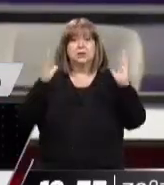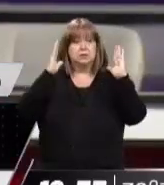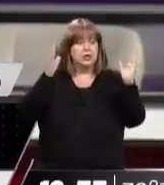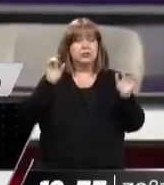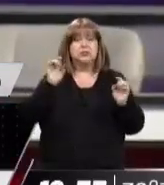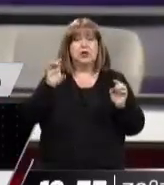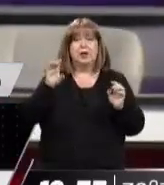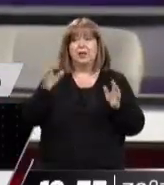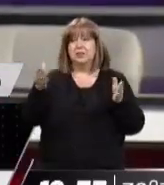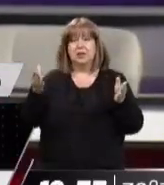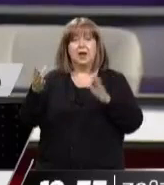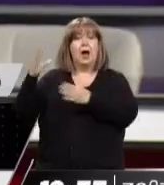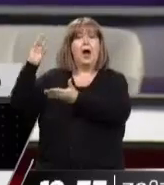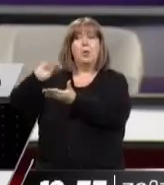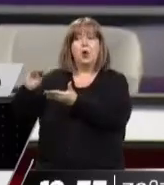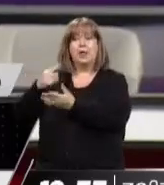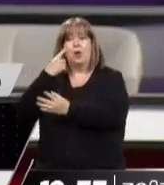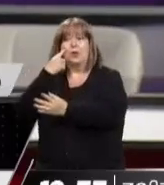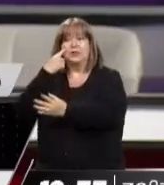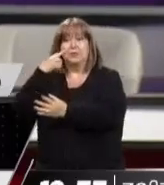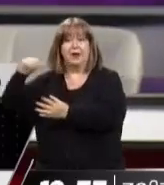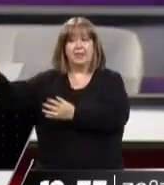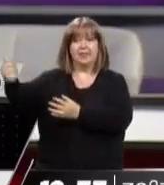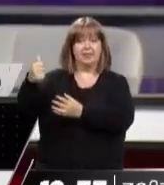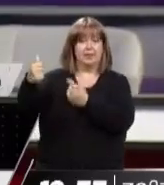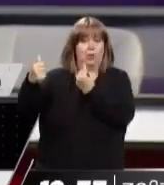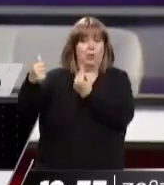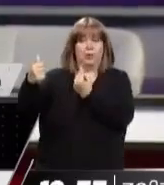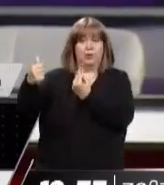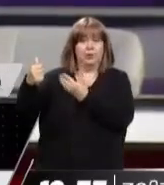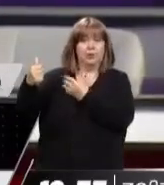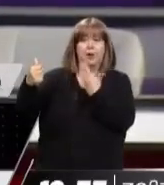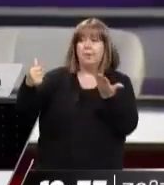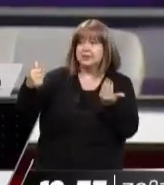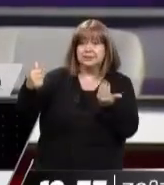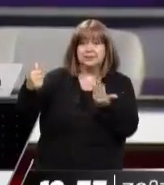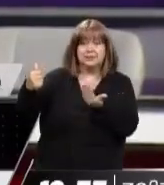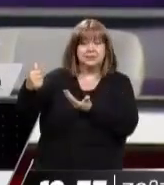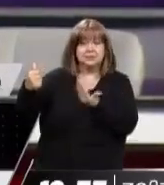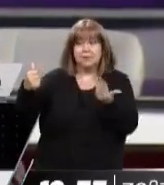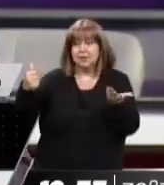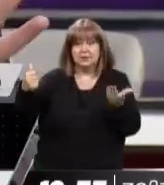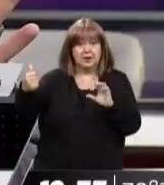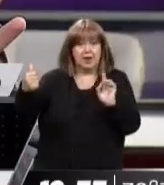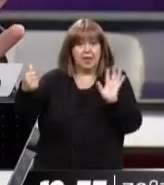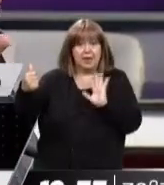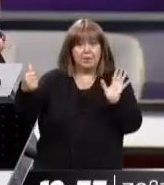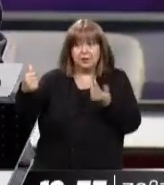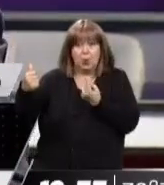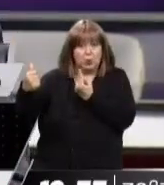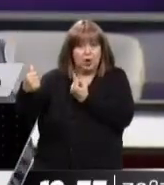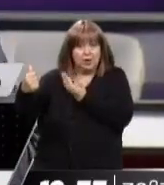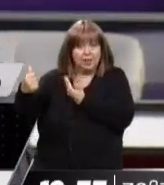salvo el colega de la municipalidad que bueno, que tenía que hacer su trabajo y presentar sus argumentos. Claro. Pero nadie más